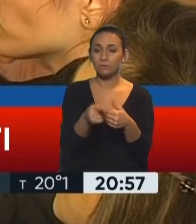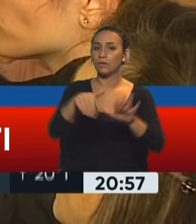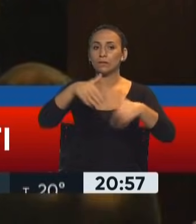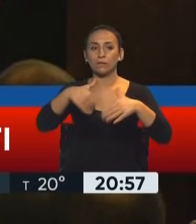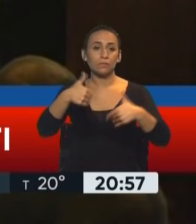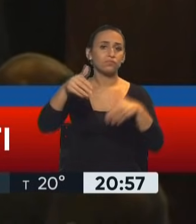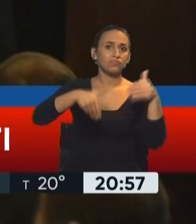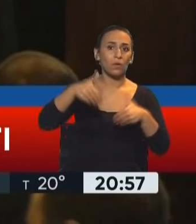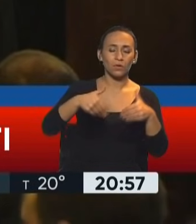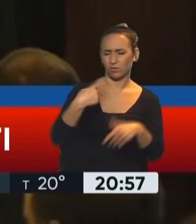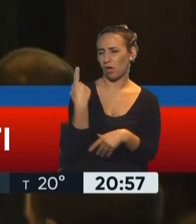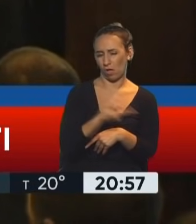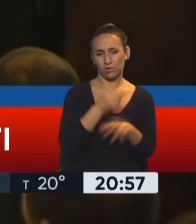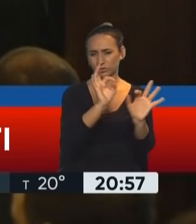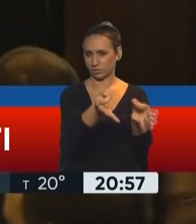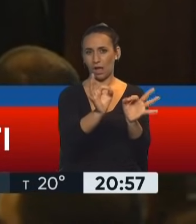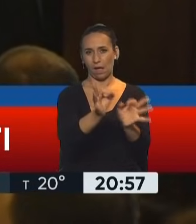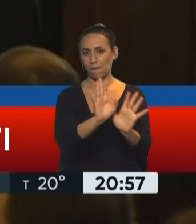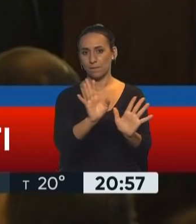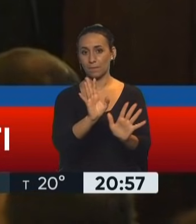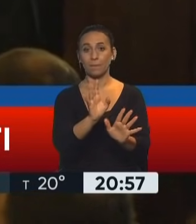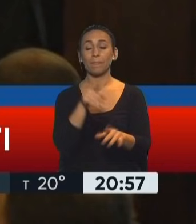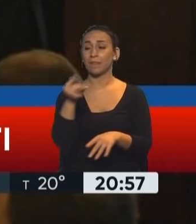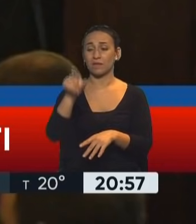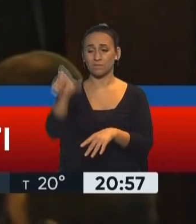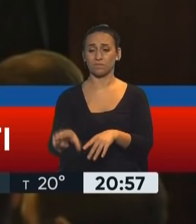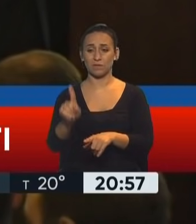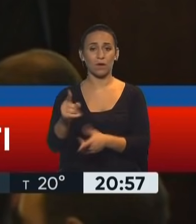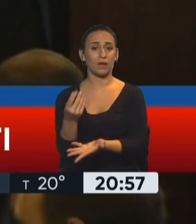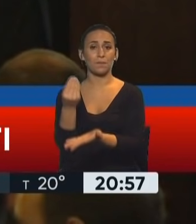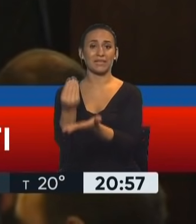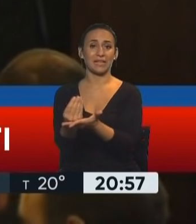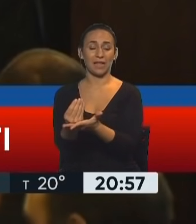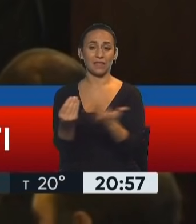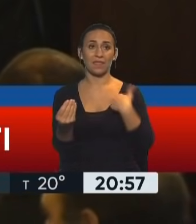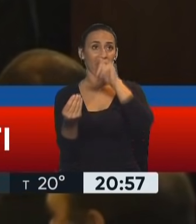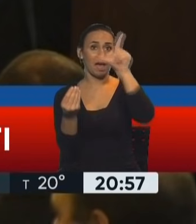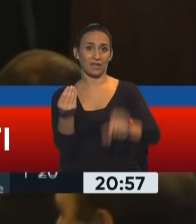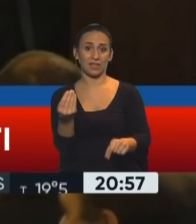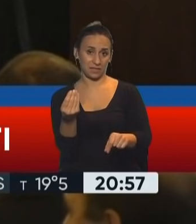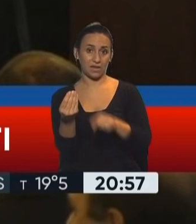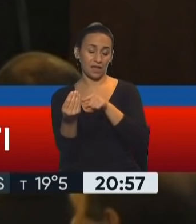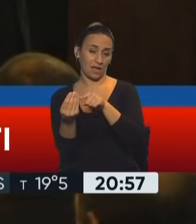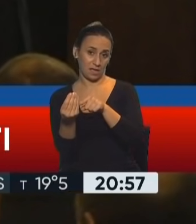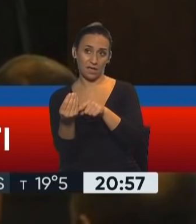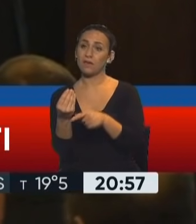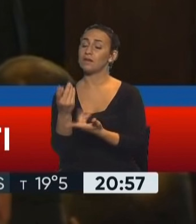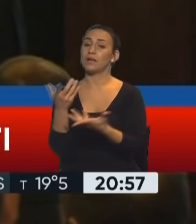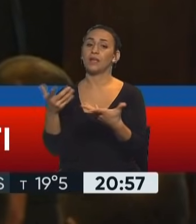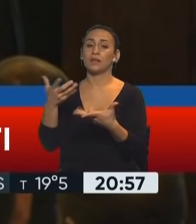Todos sabían, continúa, que el suscripto estaba representando al país en una reunión de un